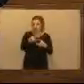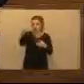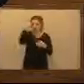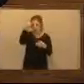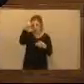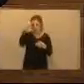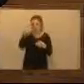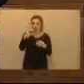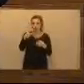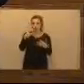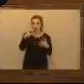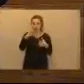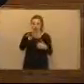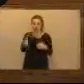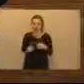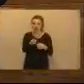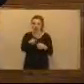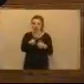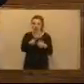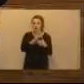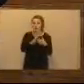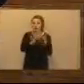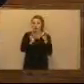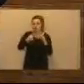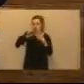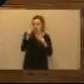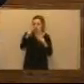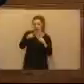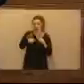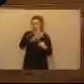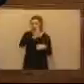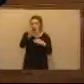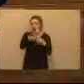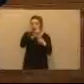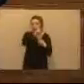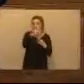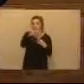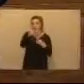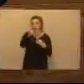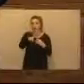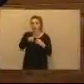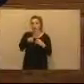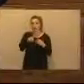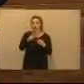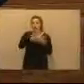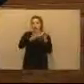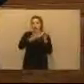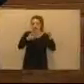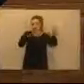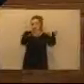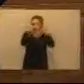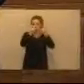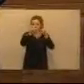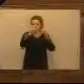en el anexo 1 se contempla la especialidad de gaita y en el anexo 1b las especialidades de danza, pero en las que tampoco figura la